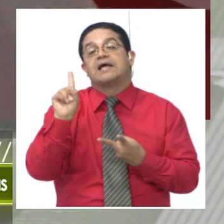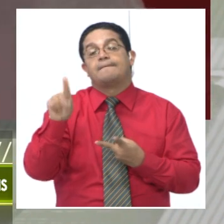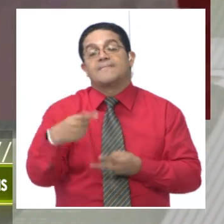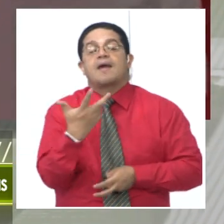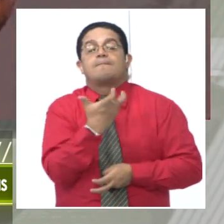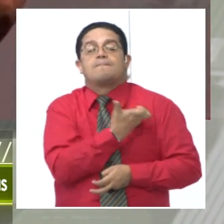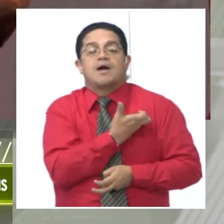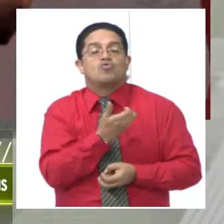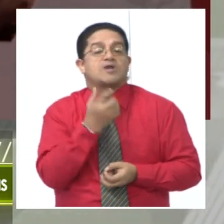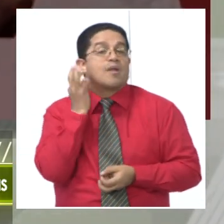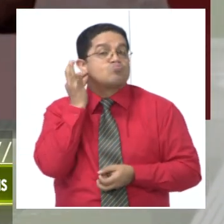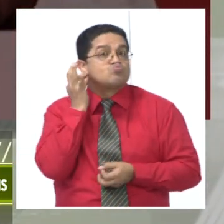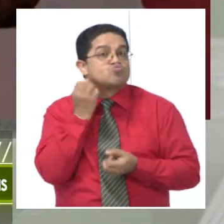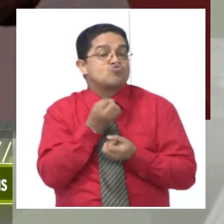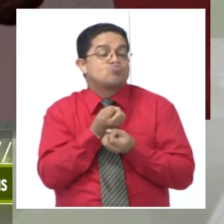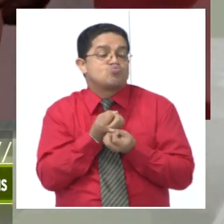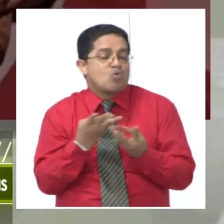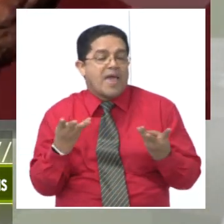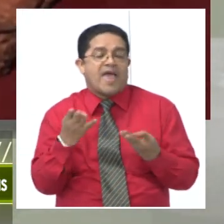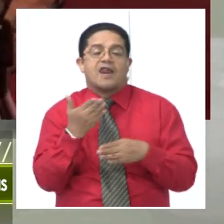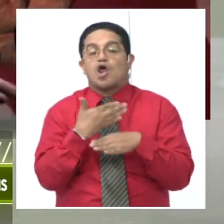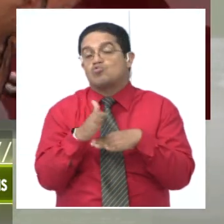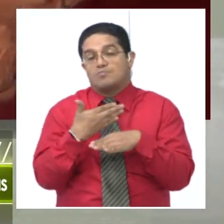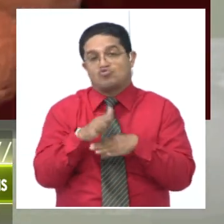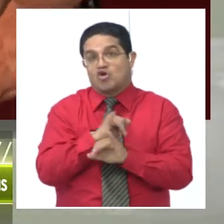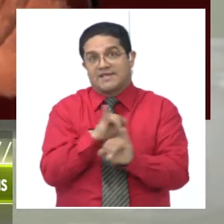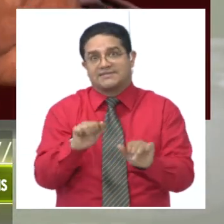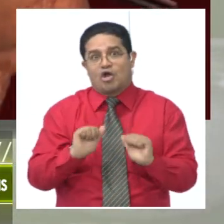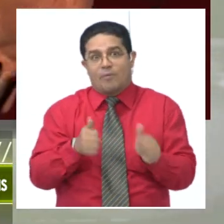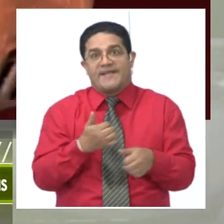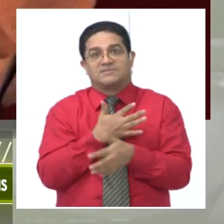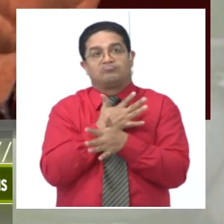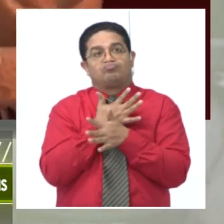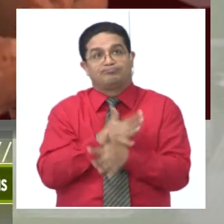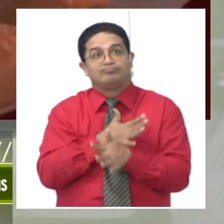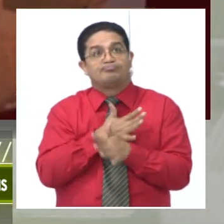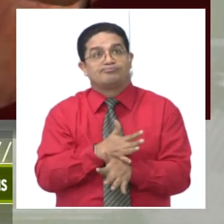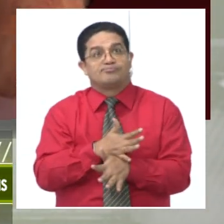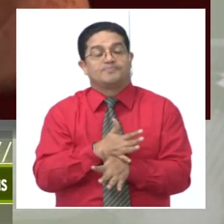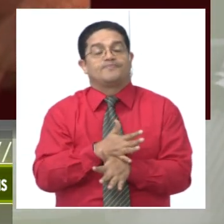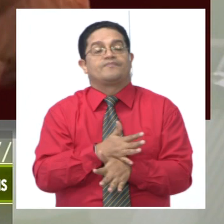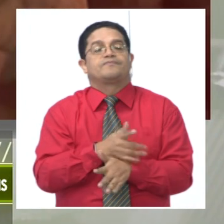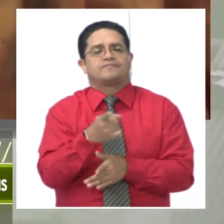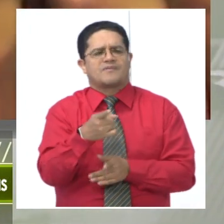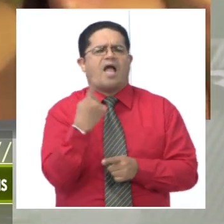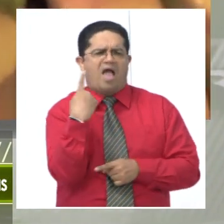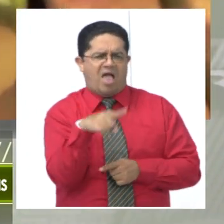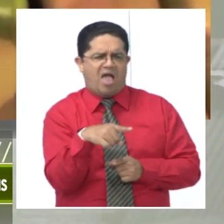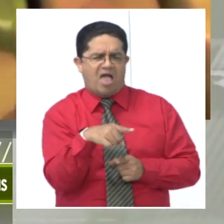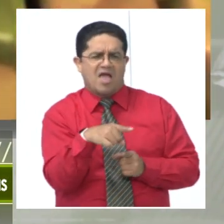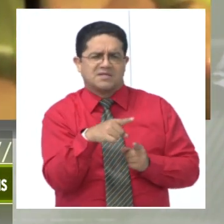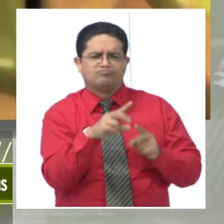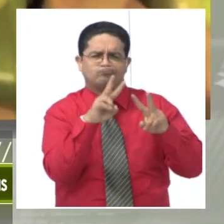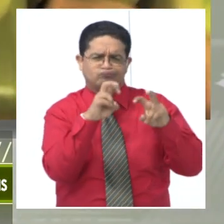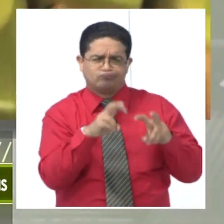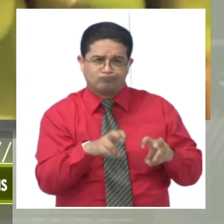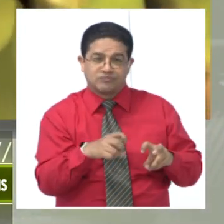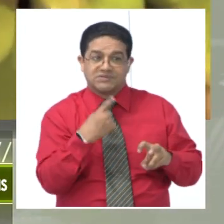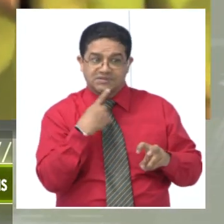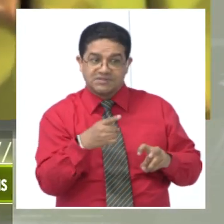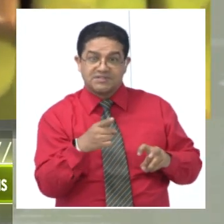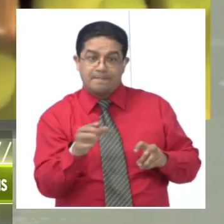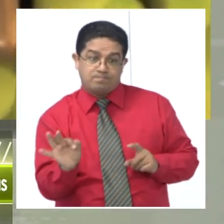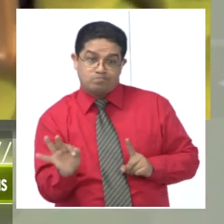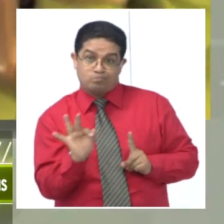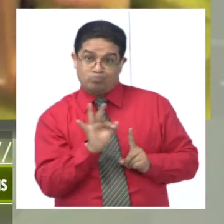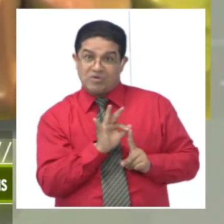aunque hayan ya iniciado vida sexual, porque sabemos, y así lo han demostrado los estudios, que la vacunación con VPH